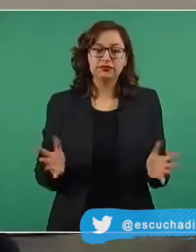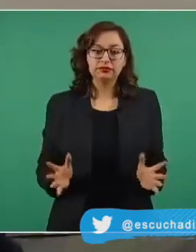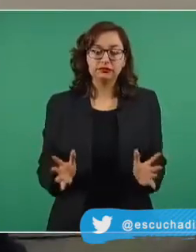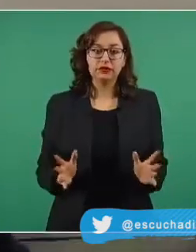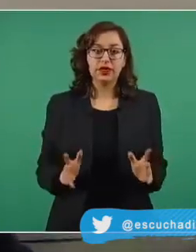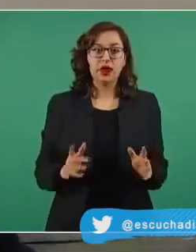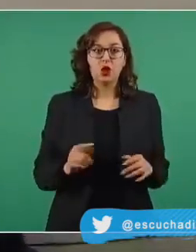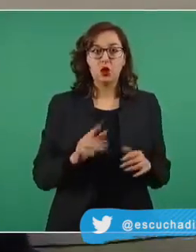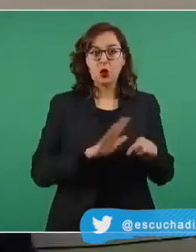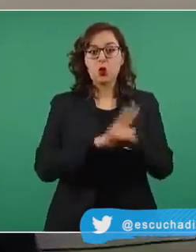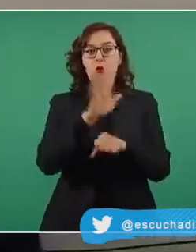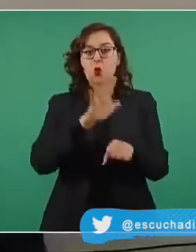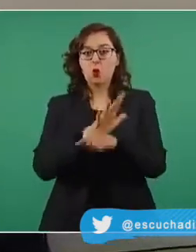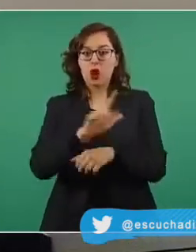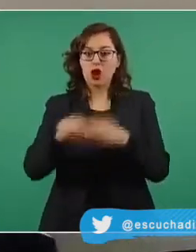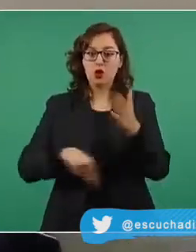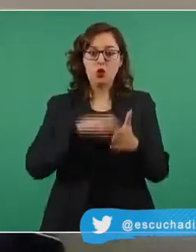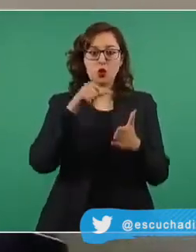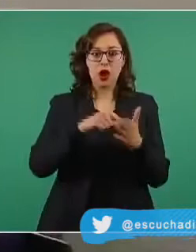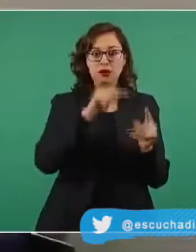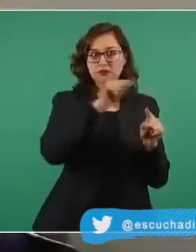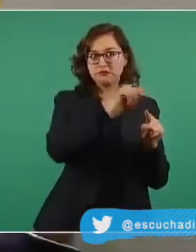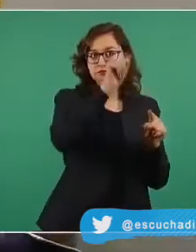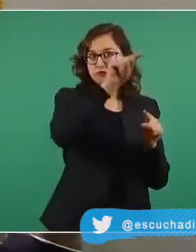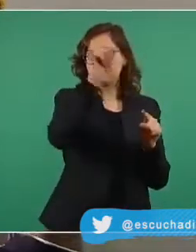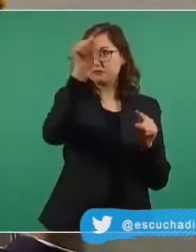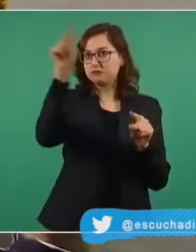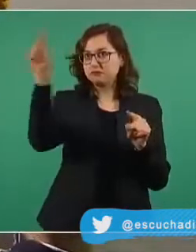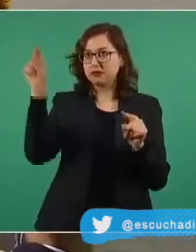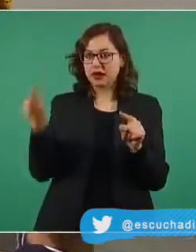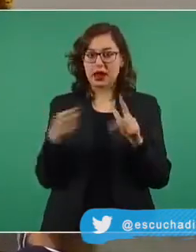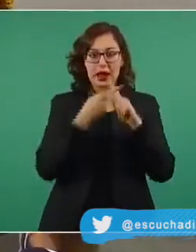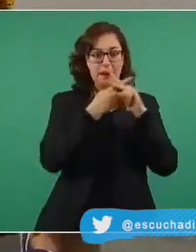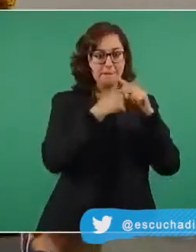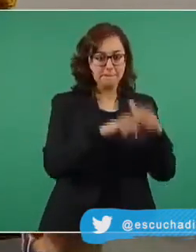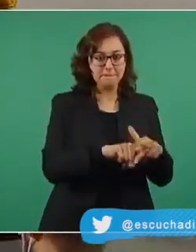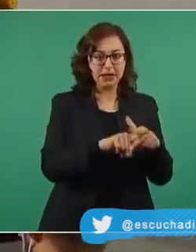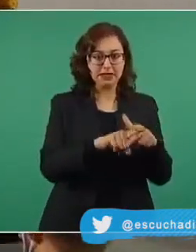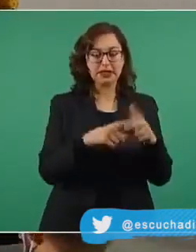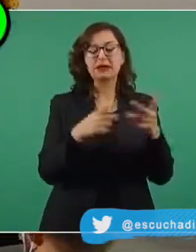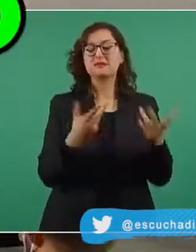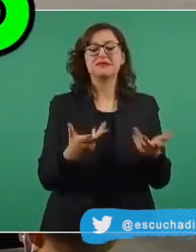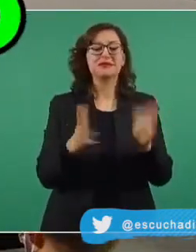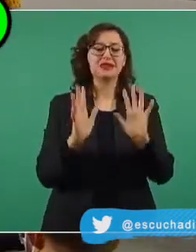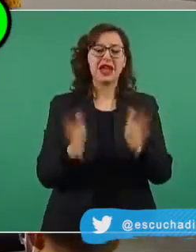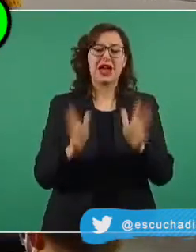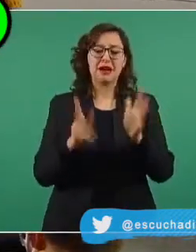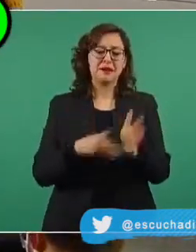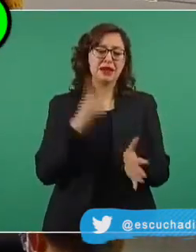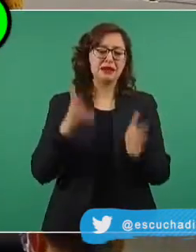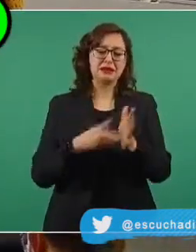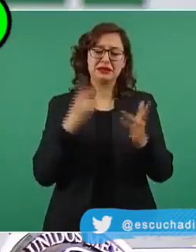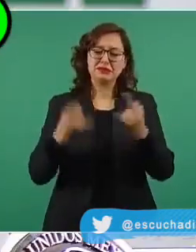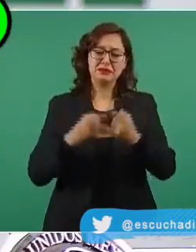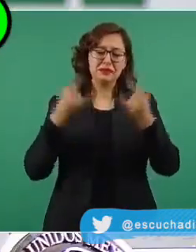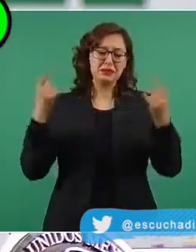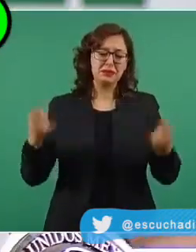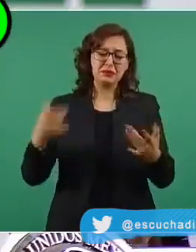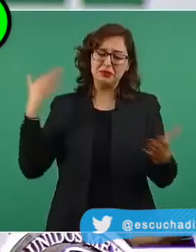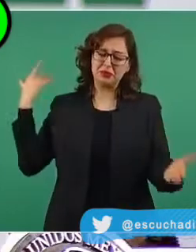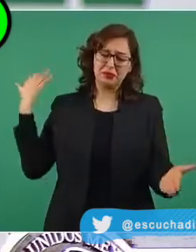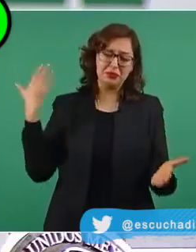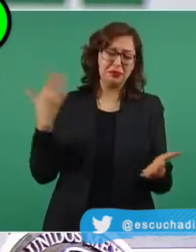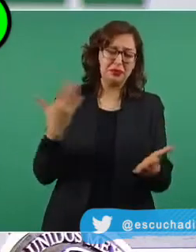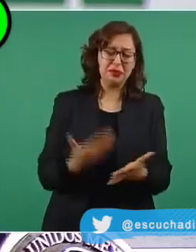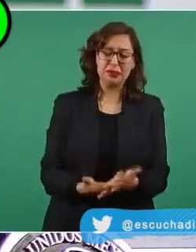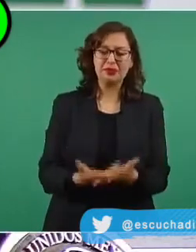346 casos menos que ayer. En la semana epidemiológica que se analiza, disminuyó 39% el número de casos estimados en